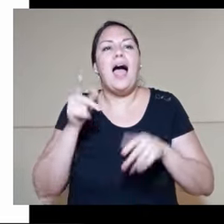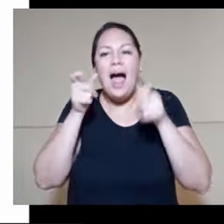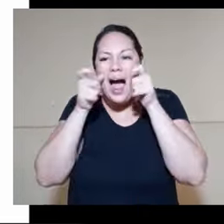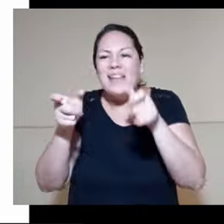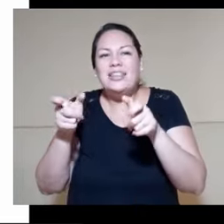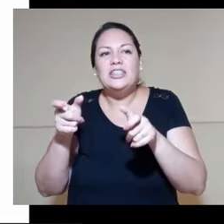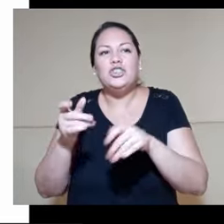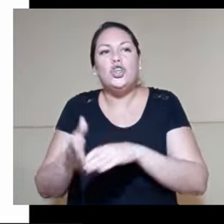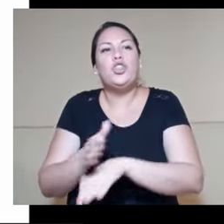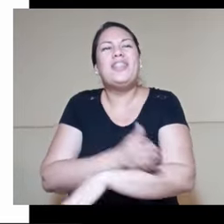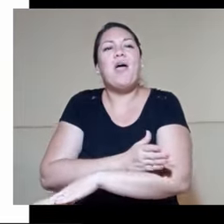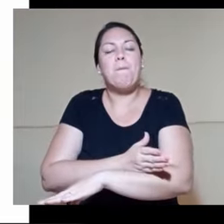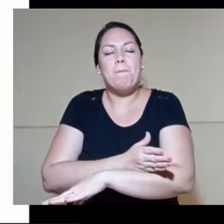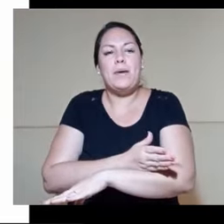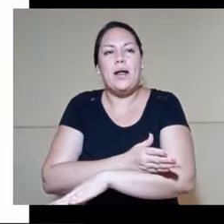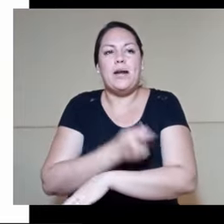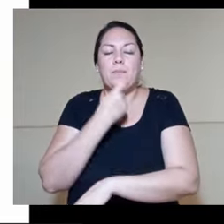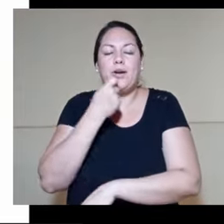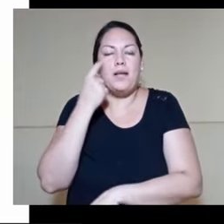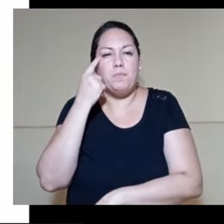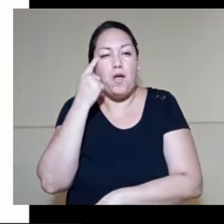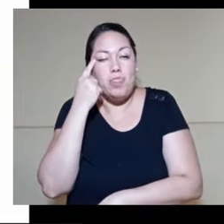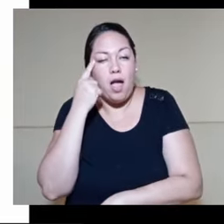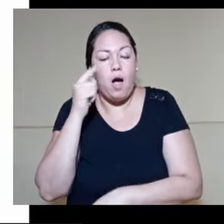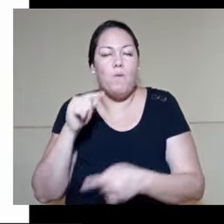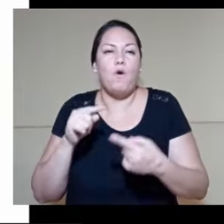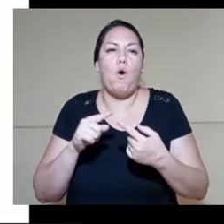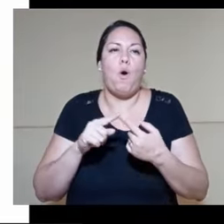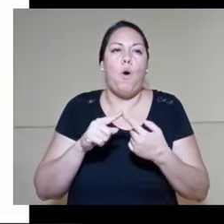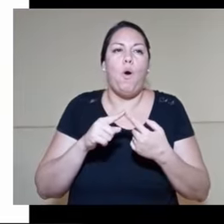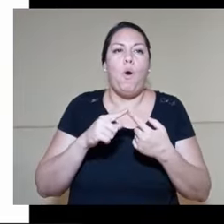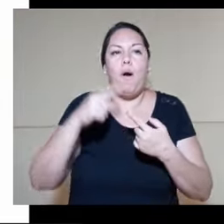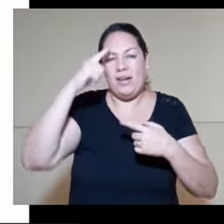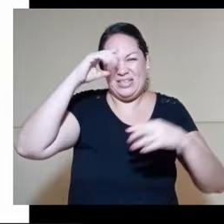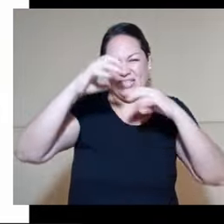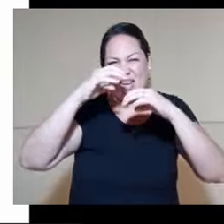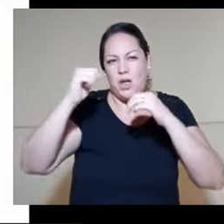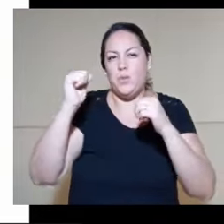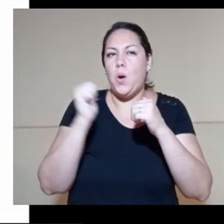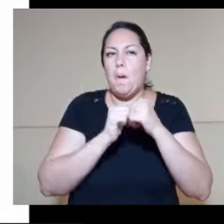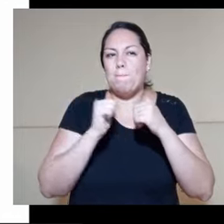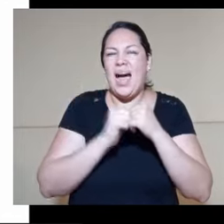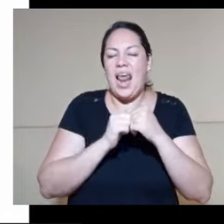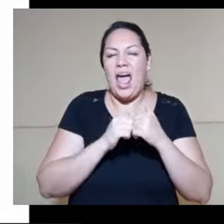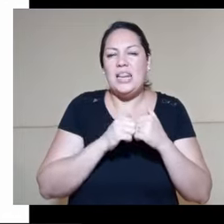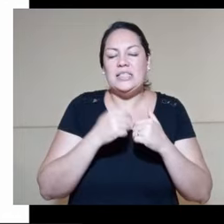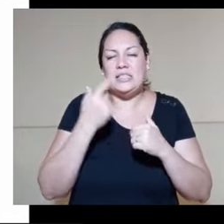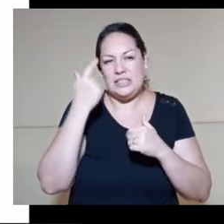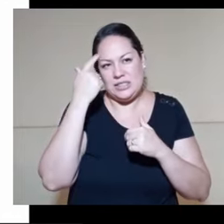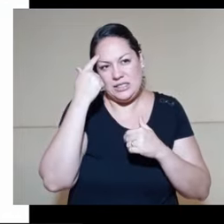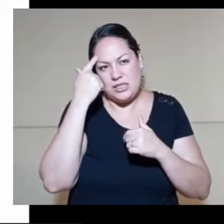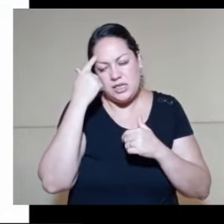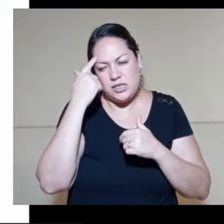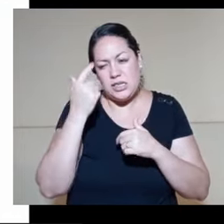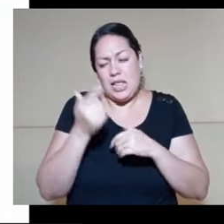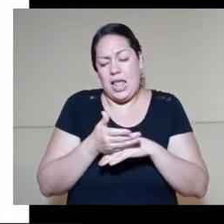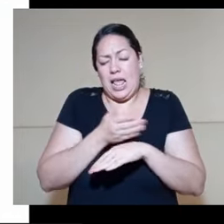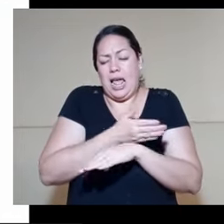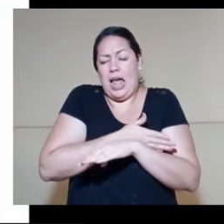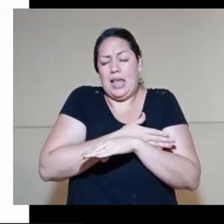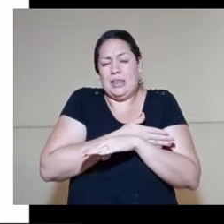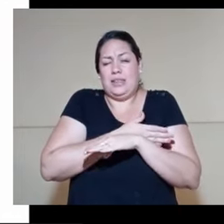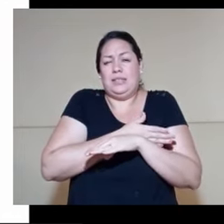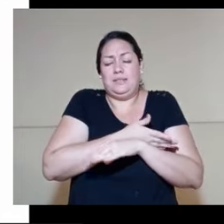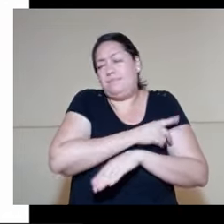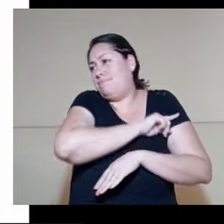cuarto año. Atención temprana, el niño nace con un síndrome de Down, o tiene una parálisis cerebral, o nace con alguna lesión, el